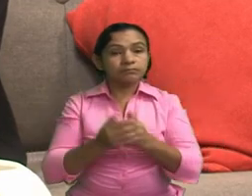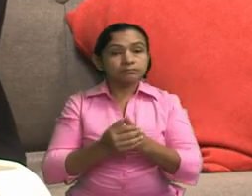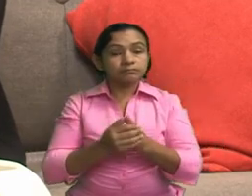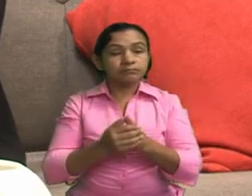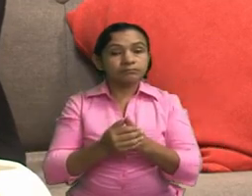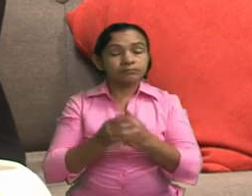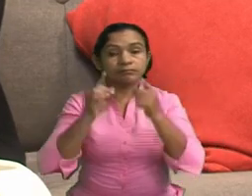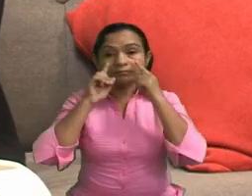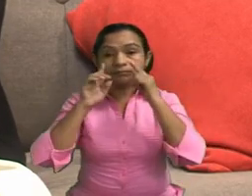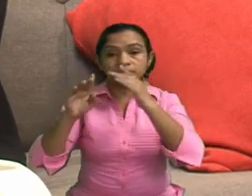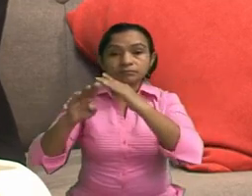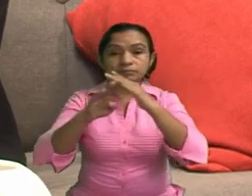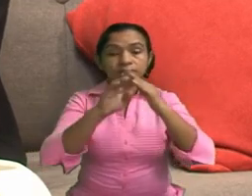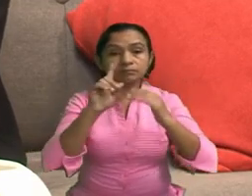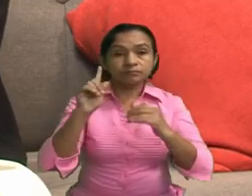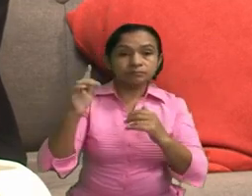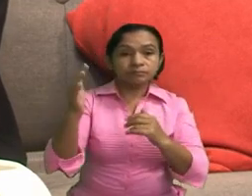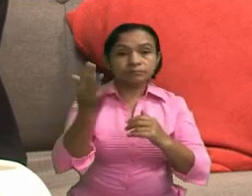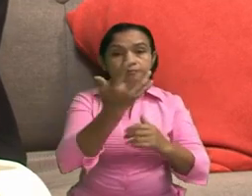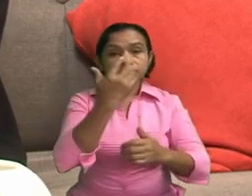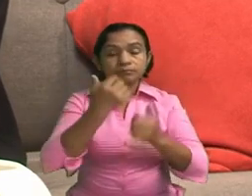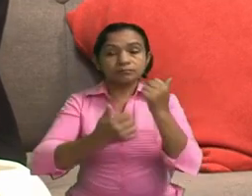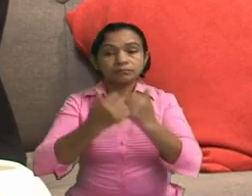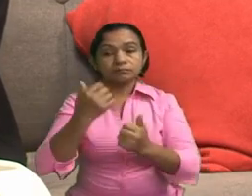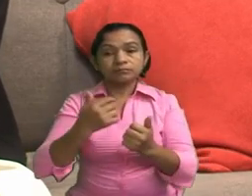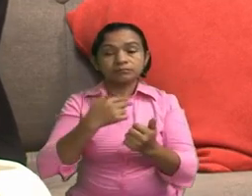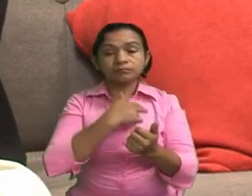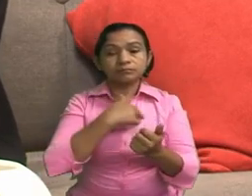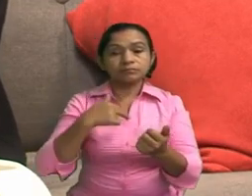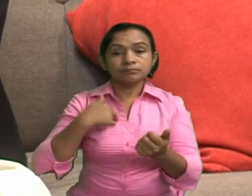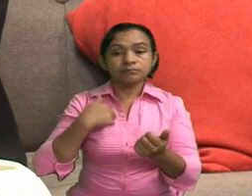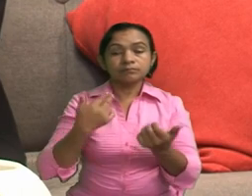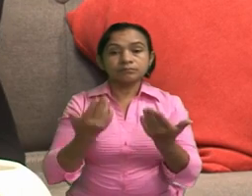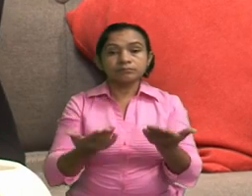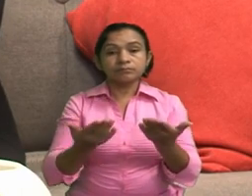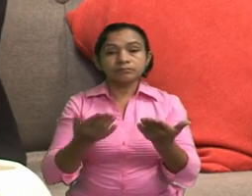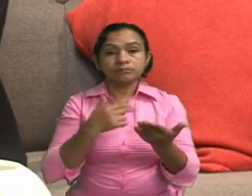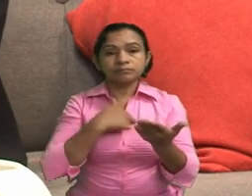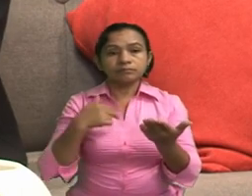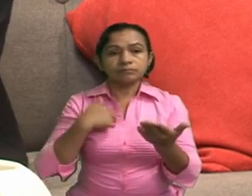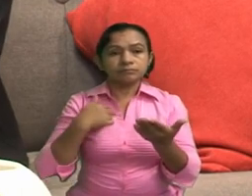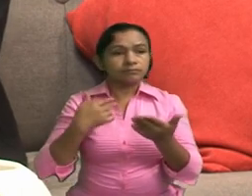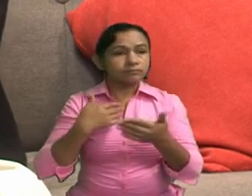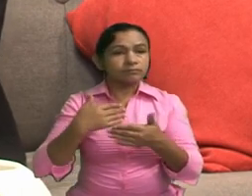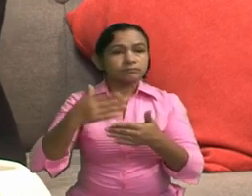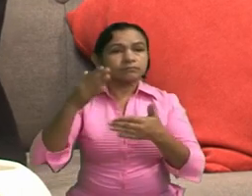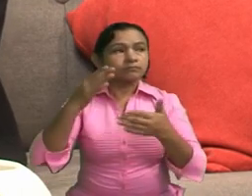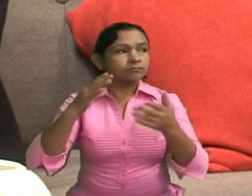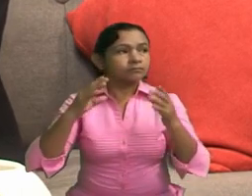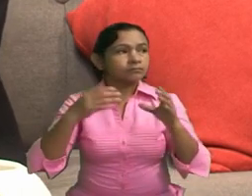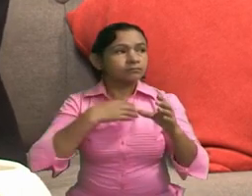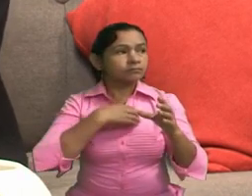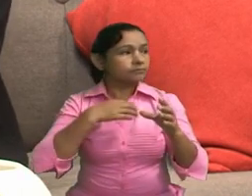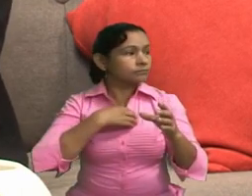de mitigar todos los efectos ante el cambio climático y implementar medidas de adaptación.